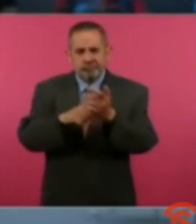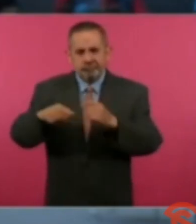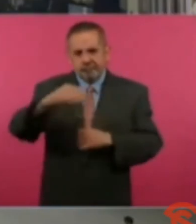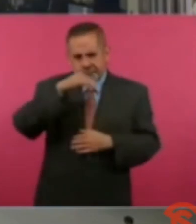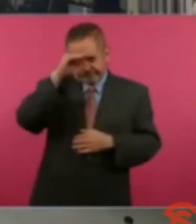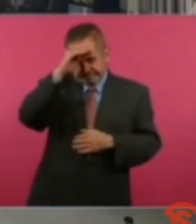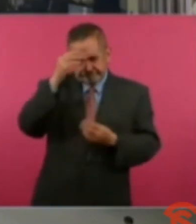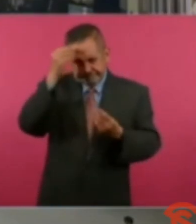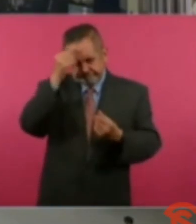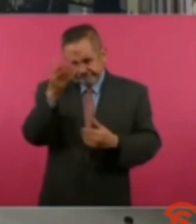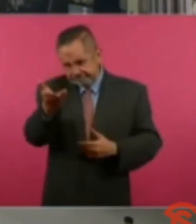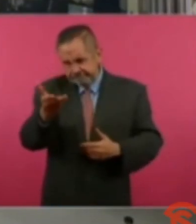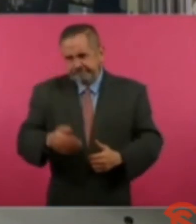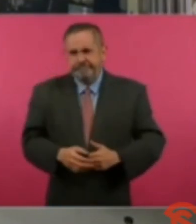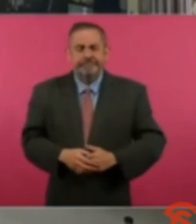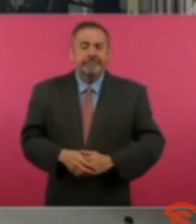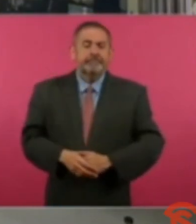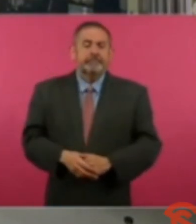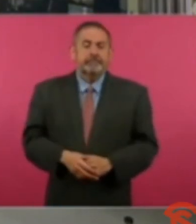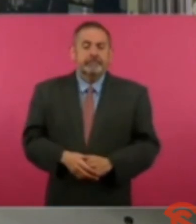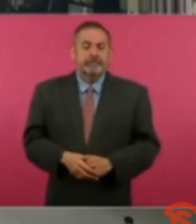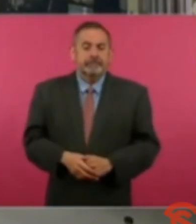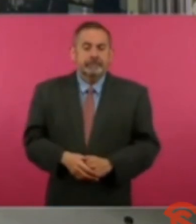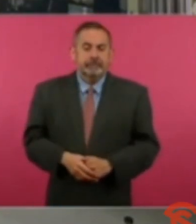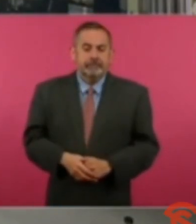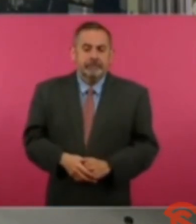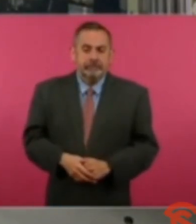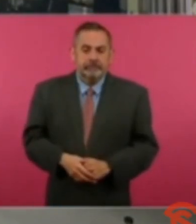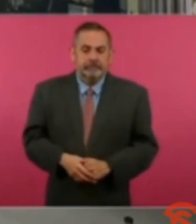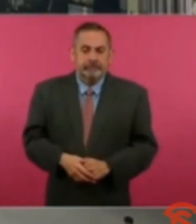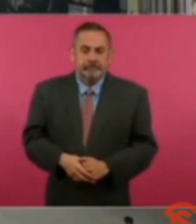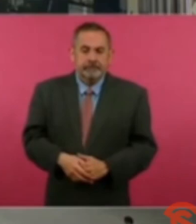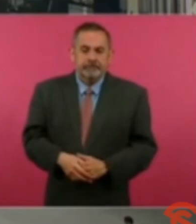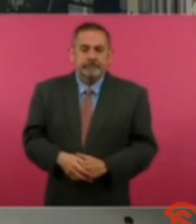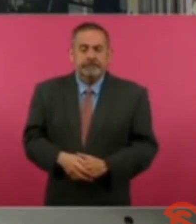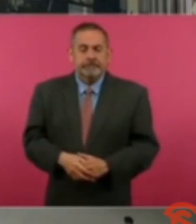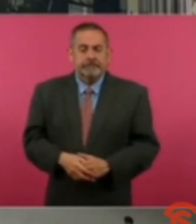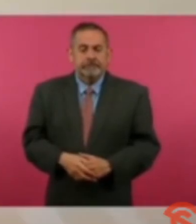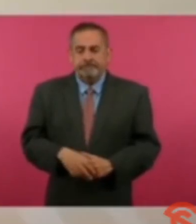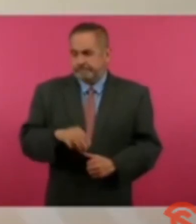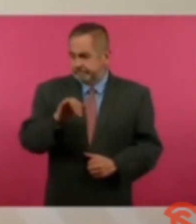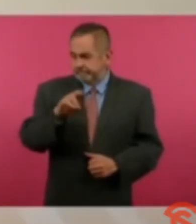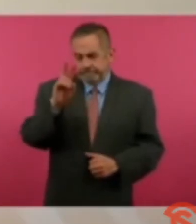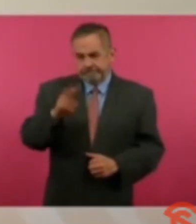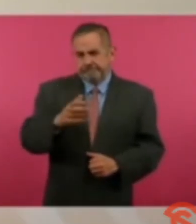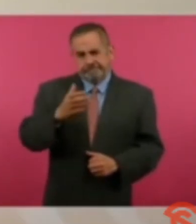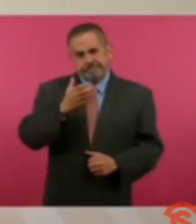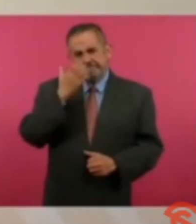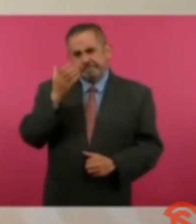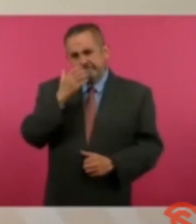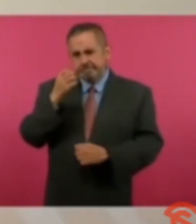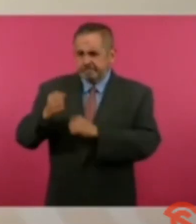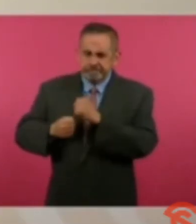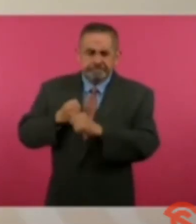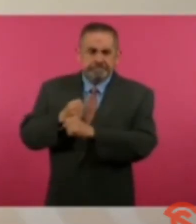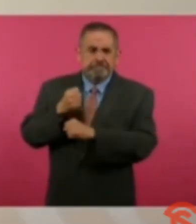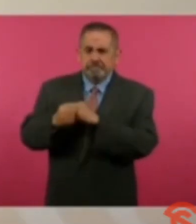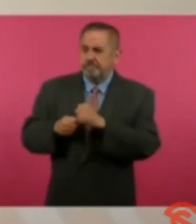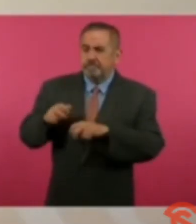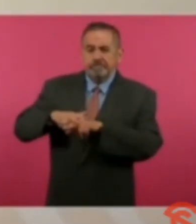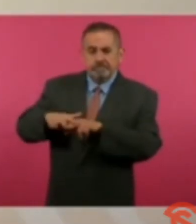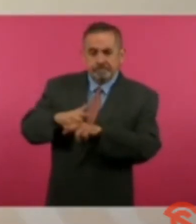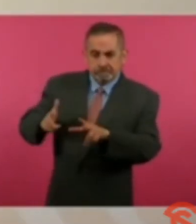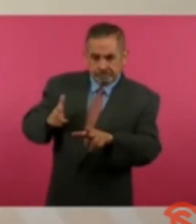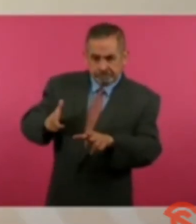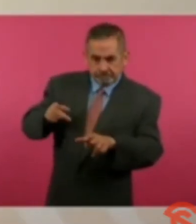presidente. Sí, desde luego hay una tradición de lucha del movimiento